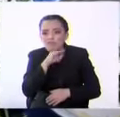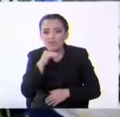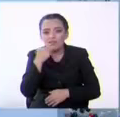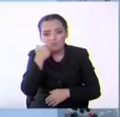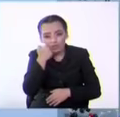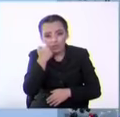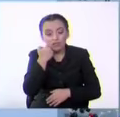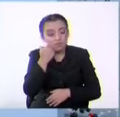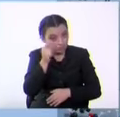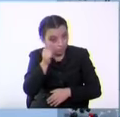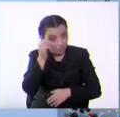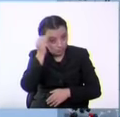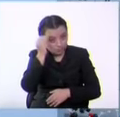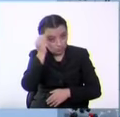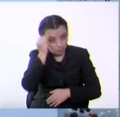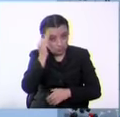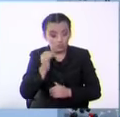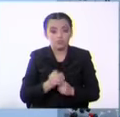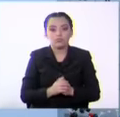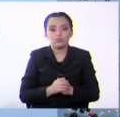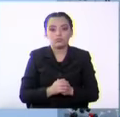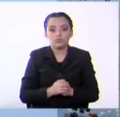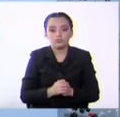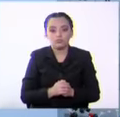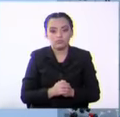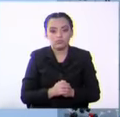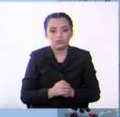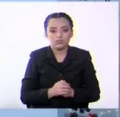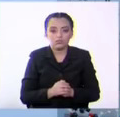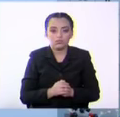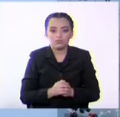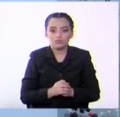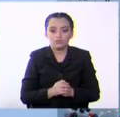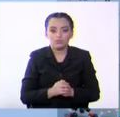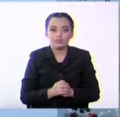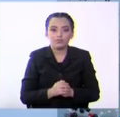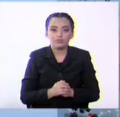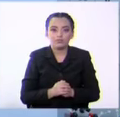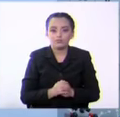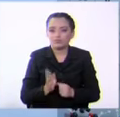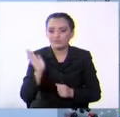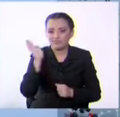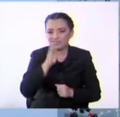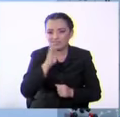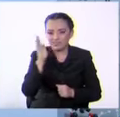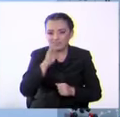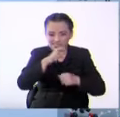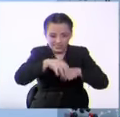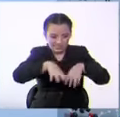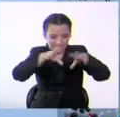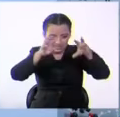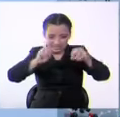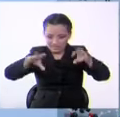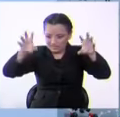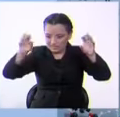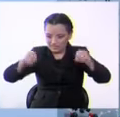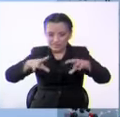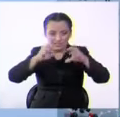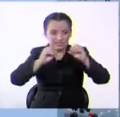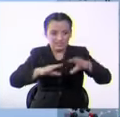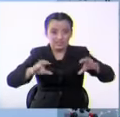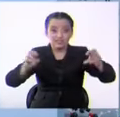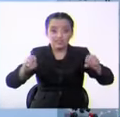estar sonando por ahora. La contaminación que más nos atañe es la de los residuos sólidos, por